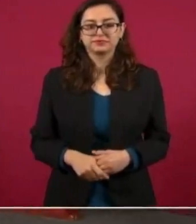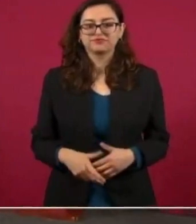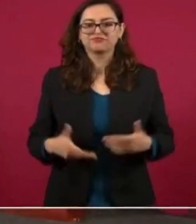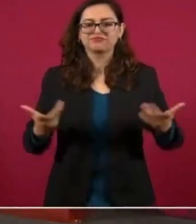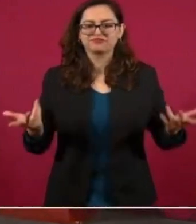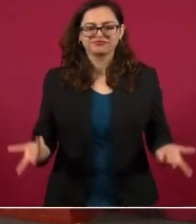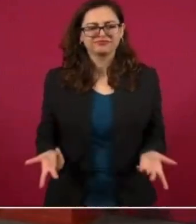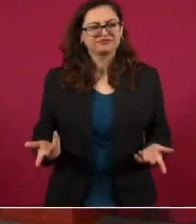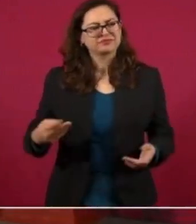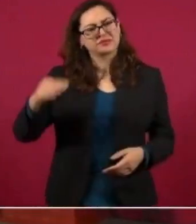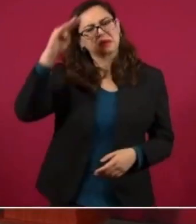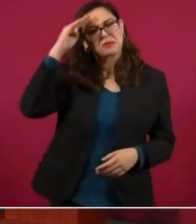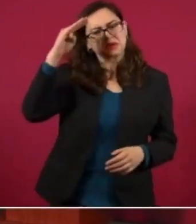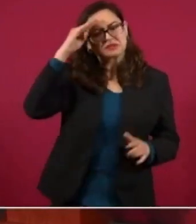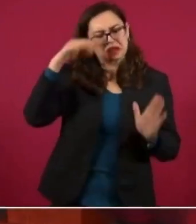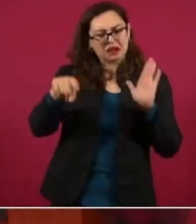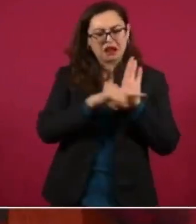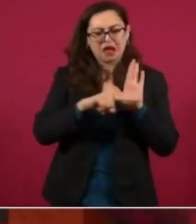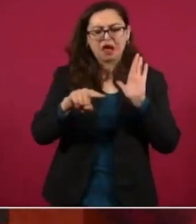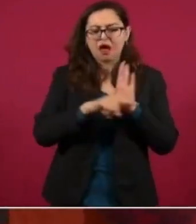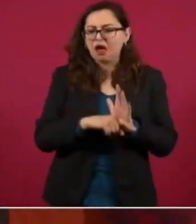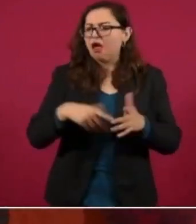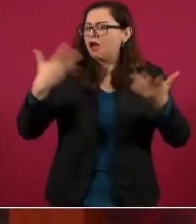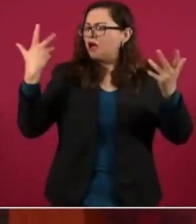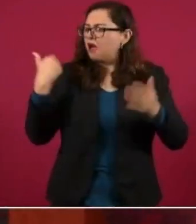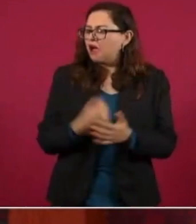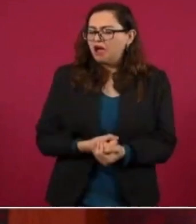día, a la misma hora, ¿no?,